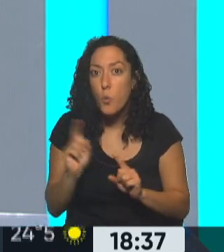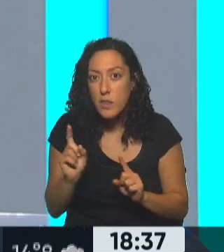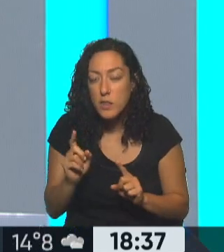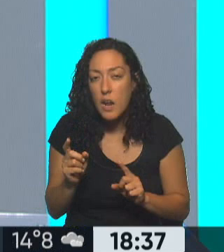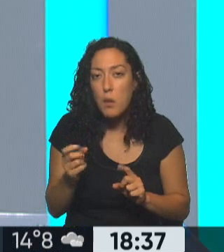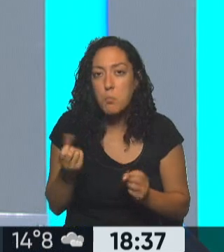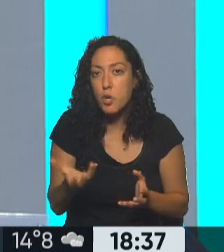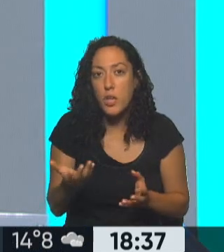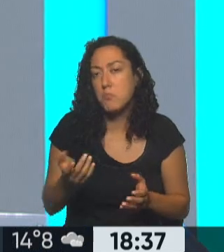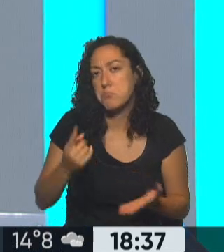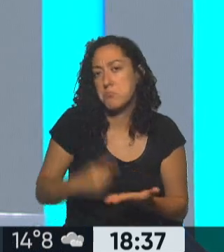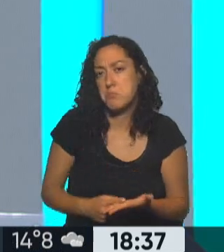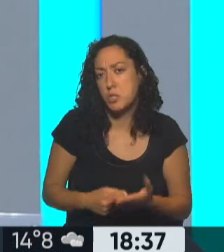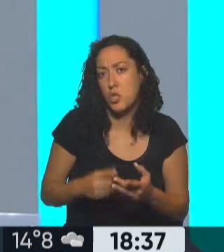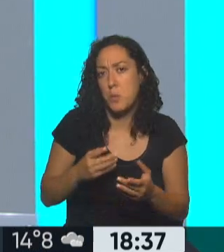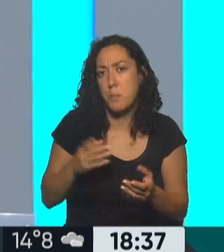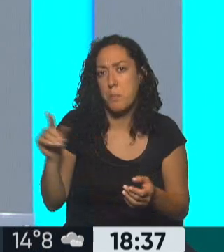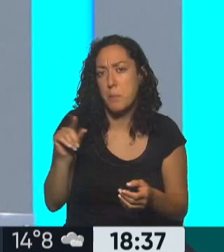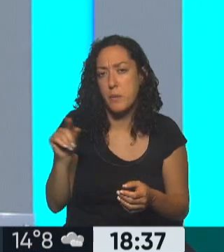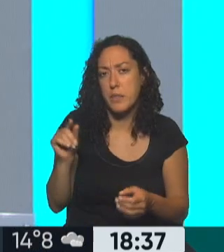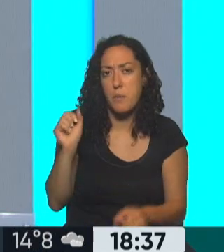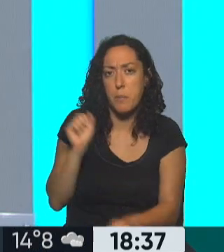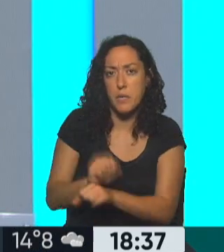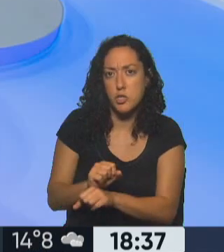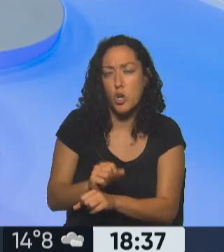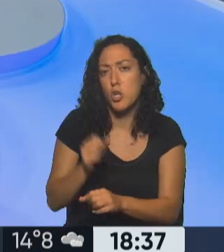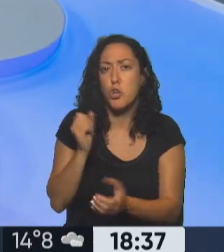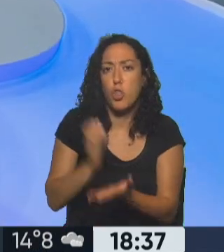igualmente dictar el procesamiento, la prisión preventiva y, por supuesto, también una condena. Gracias, Néstor.